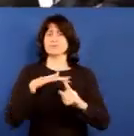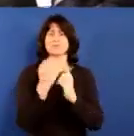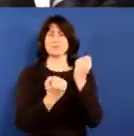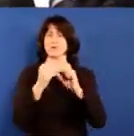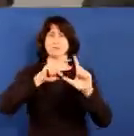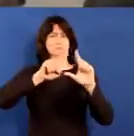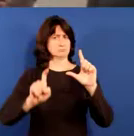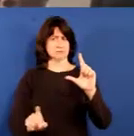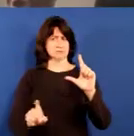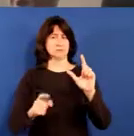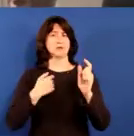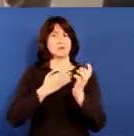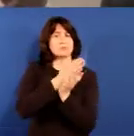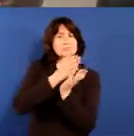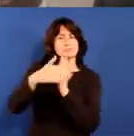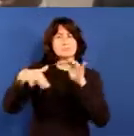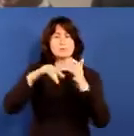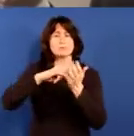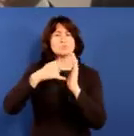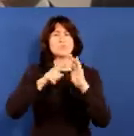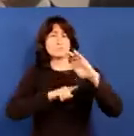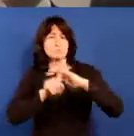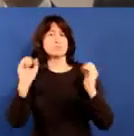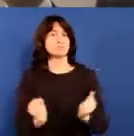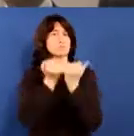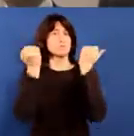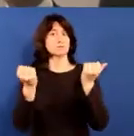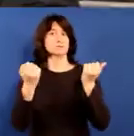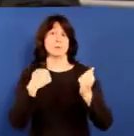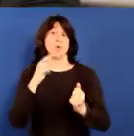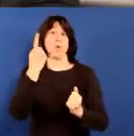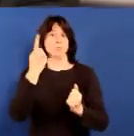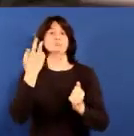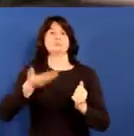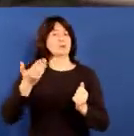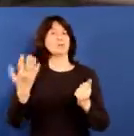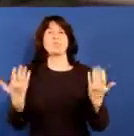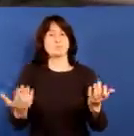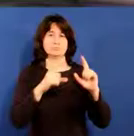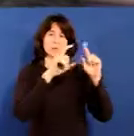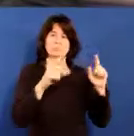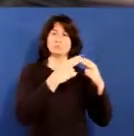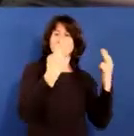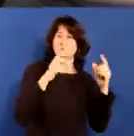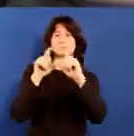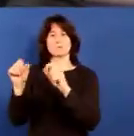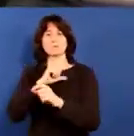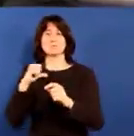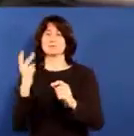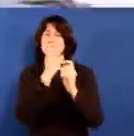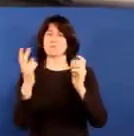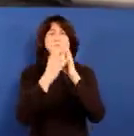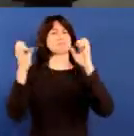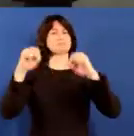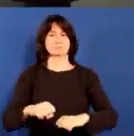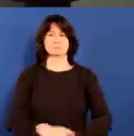su aportación a la medicina y por su ayuda a impulsar Vizcaya como sede de la investigación y del desarrollo. Y la inversión que este grupo ha realizado